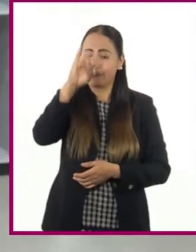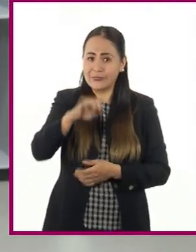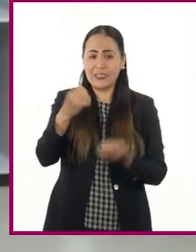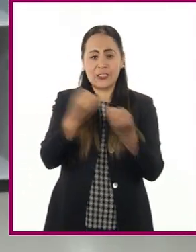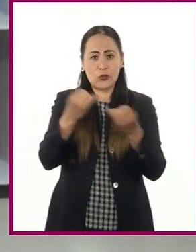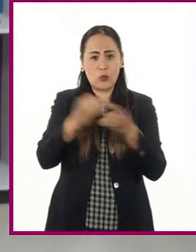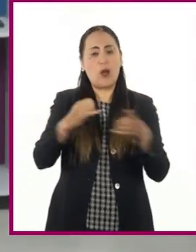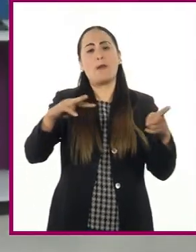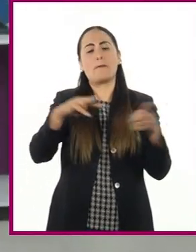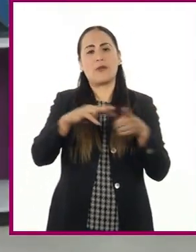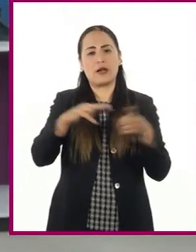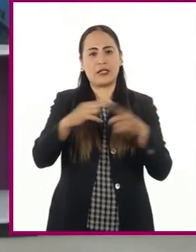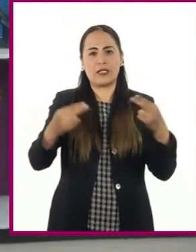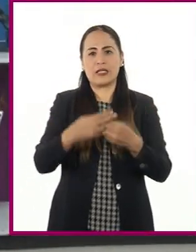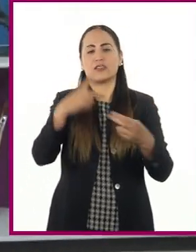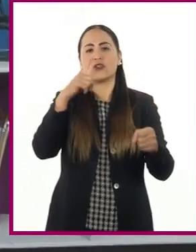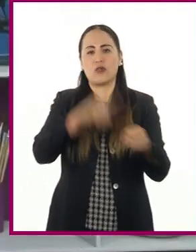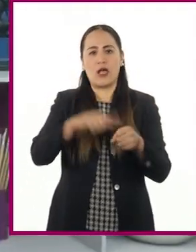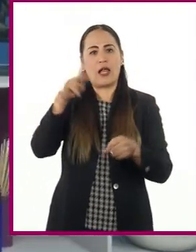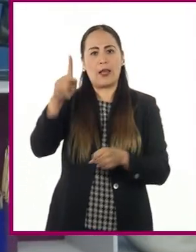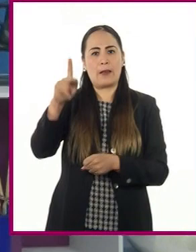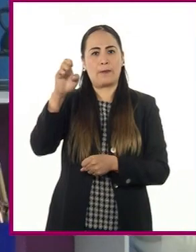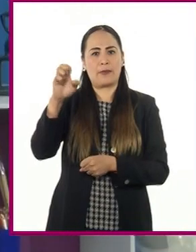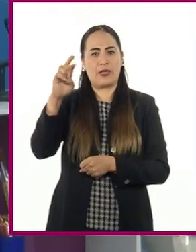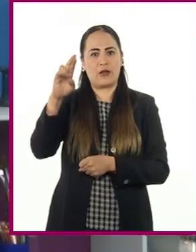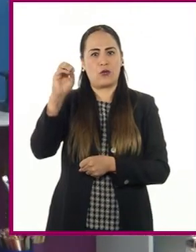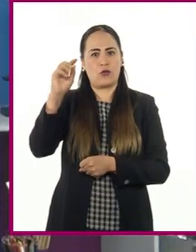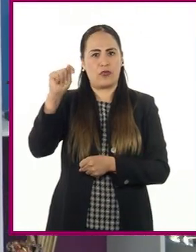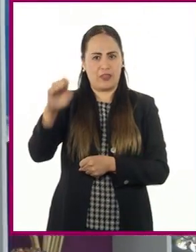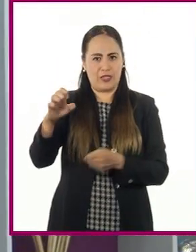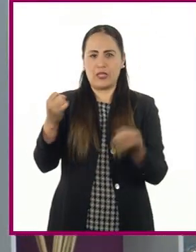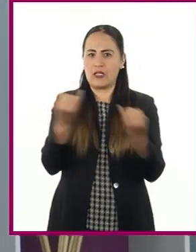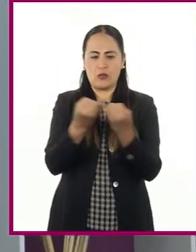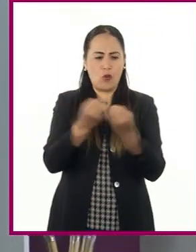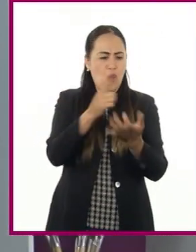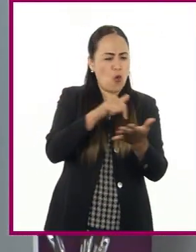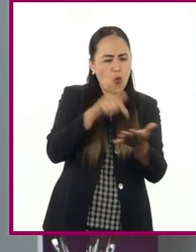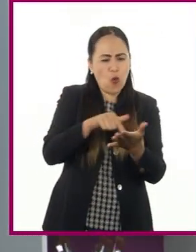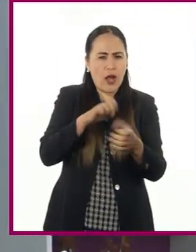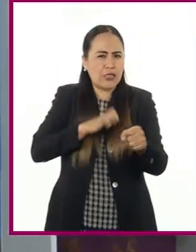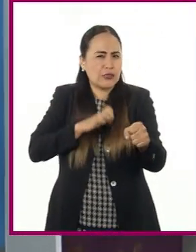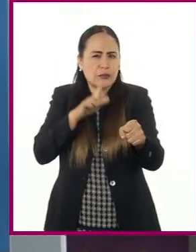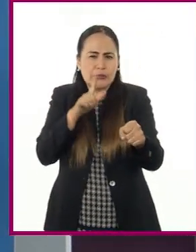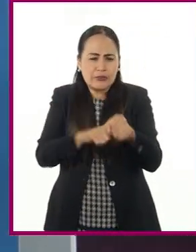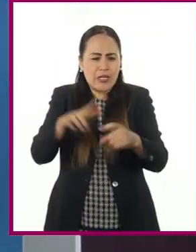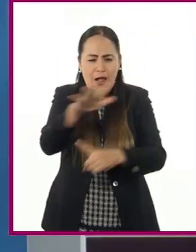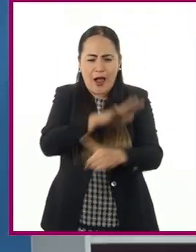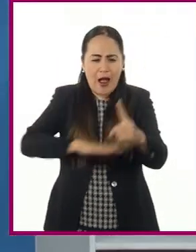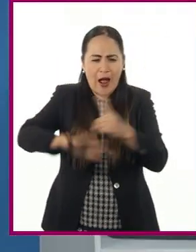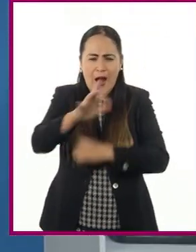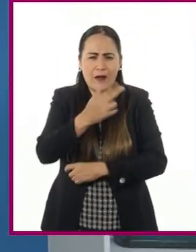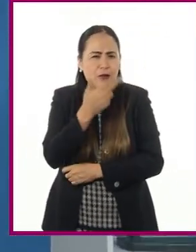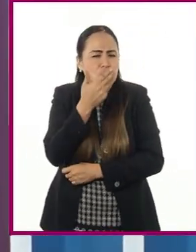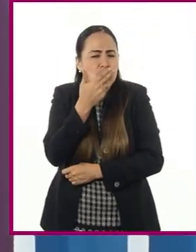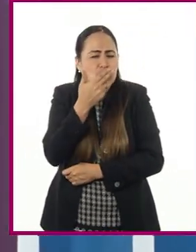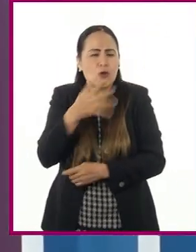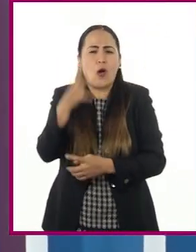Parque Nacional Cofre de Perote y reservas especiales. Muchas bellezas naturales hay en nuestro